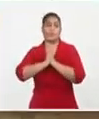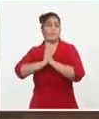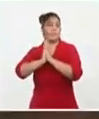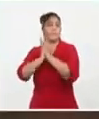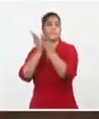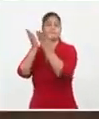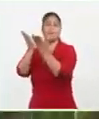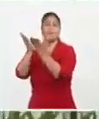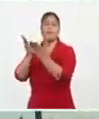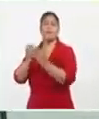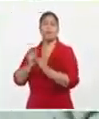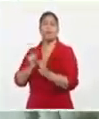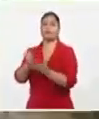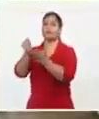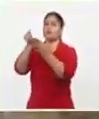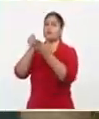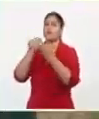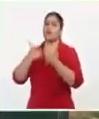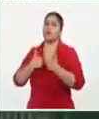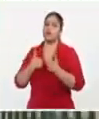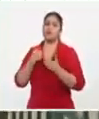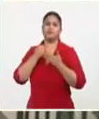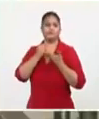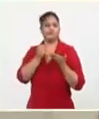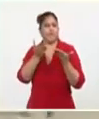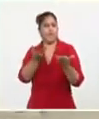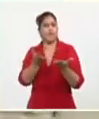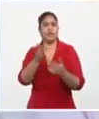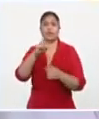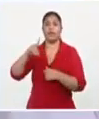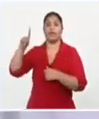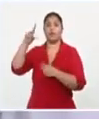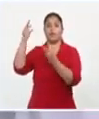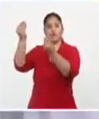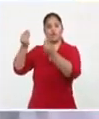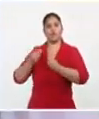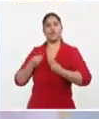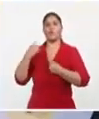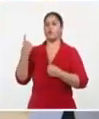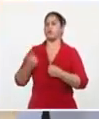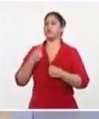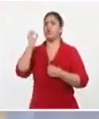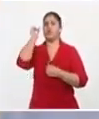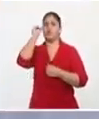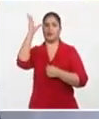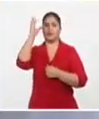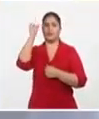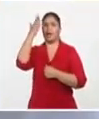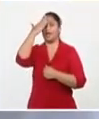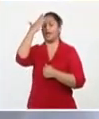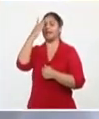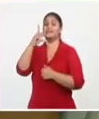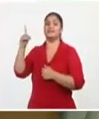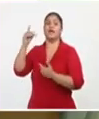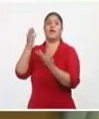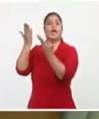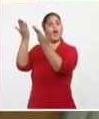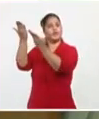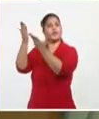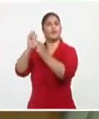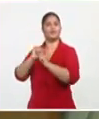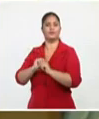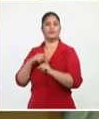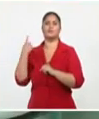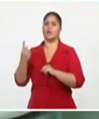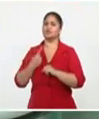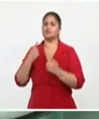creyendo en esa capacidad que Dios nos dio para crear, para vencer las circunstancias difíciles. Yo